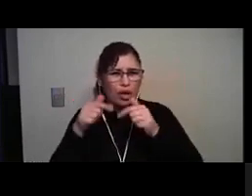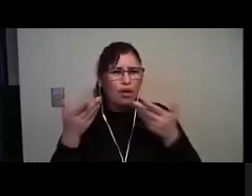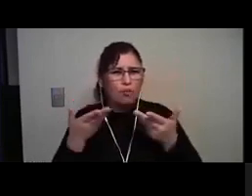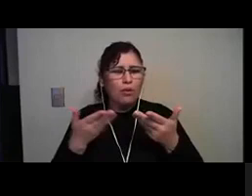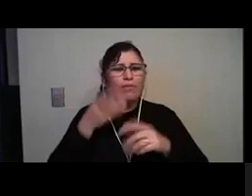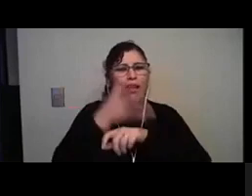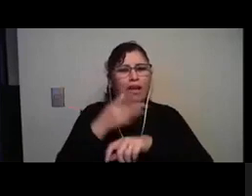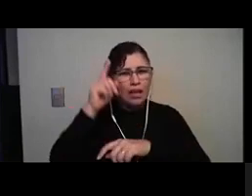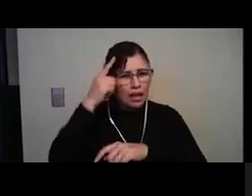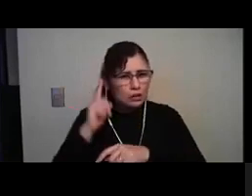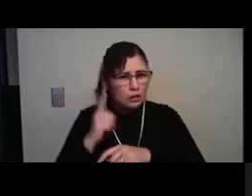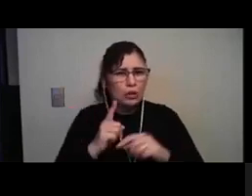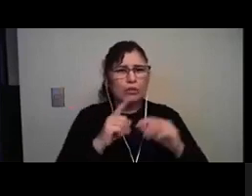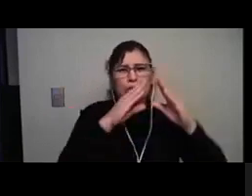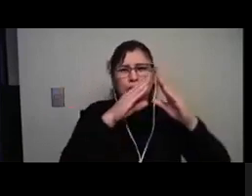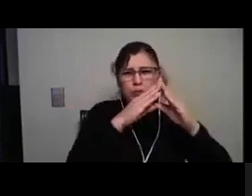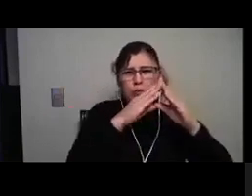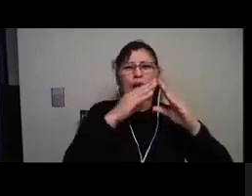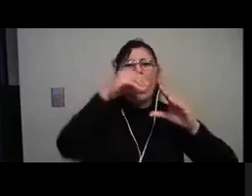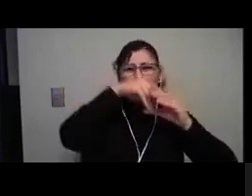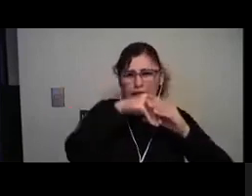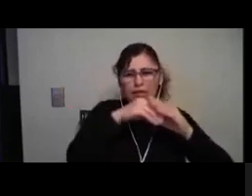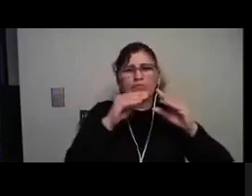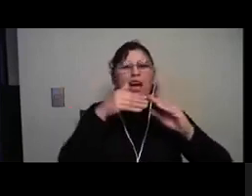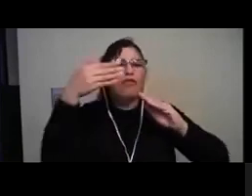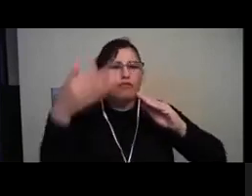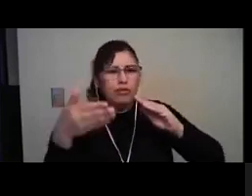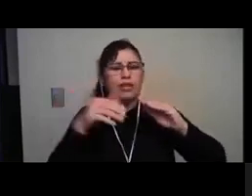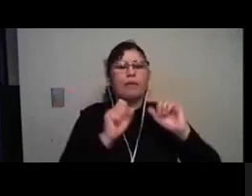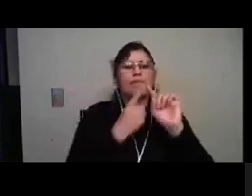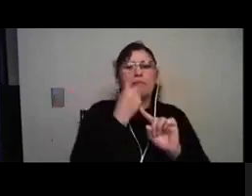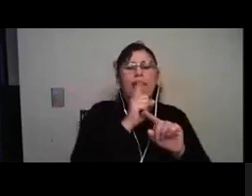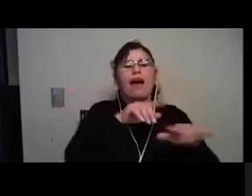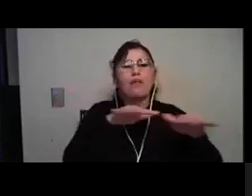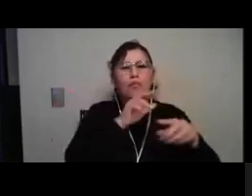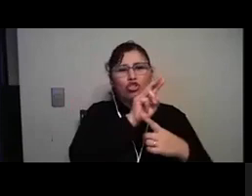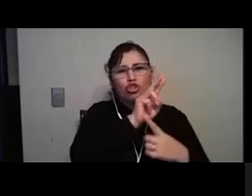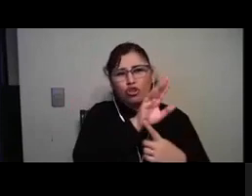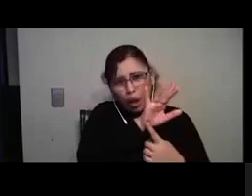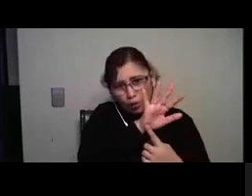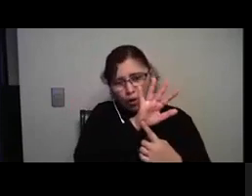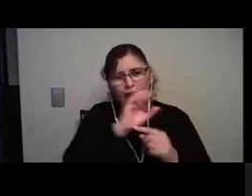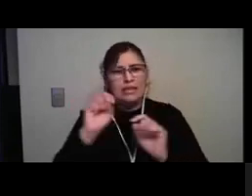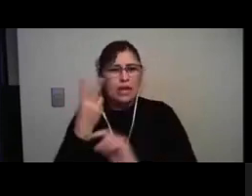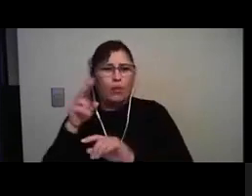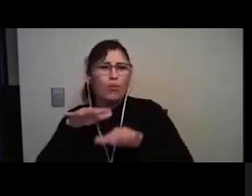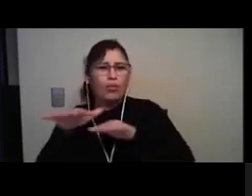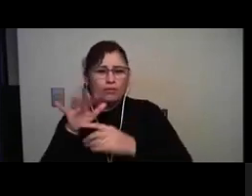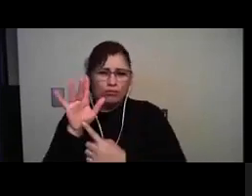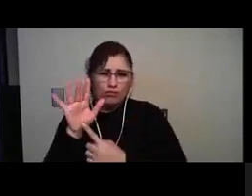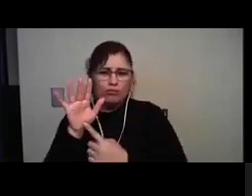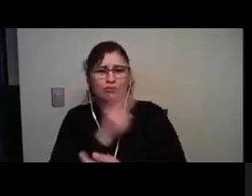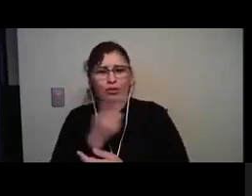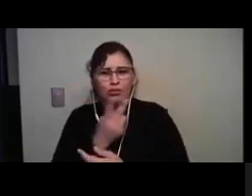lesiones piramidales, extrapiramidales, ¿cierto? Lesiones de primera motoneurona y lesiones de segunda motoneurona,